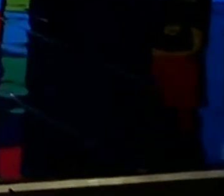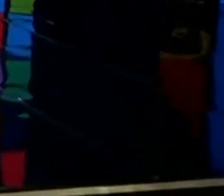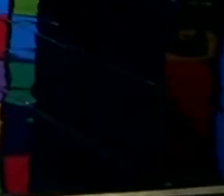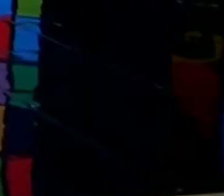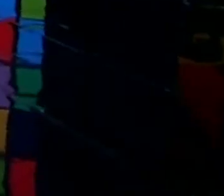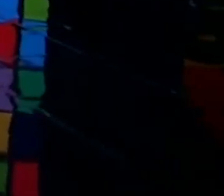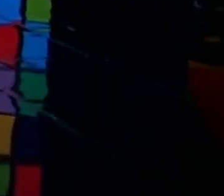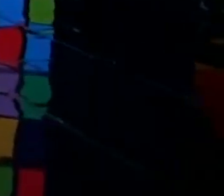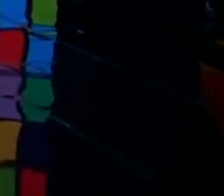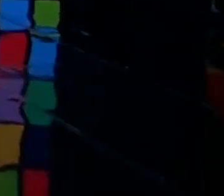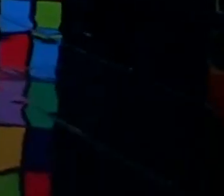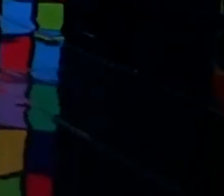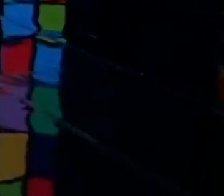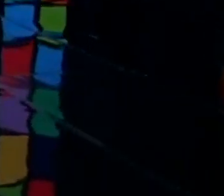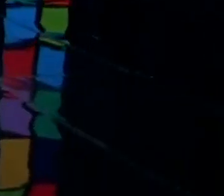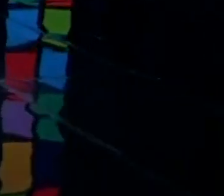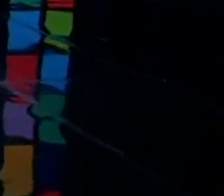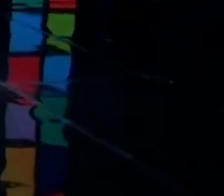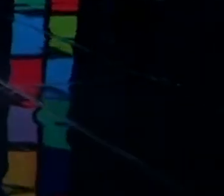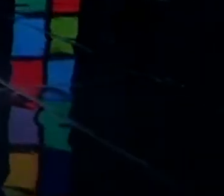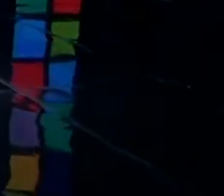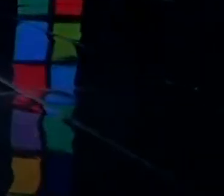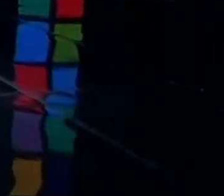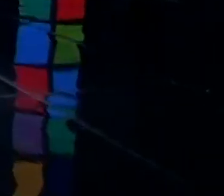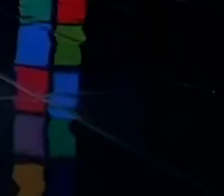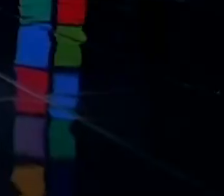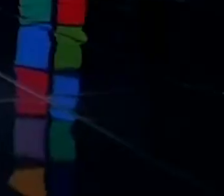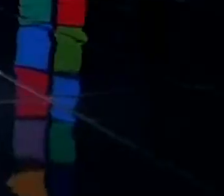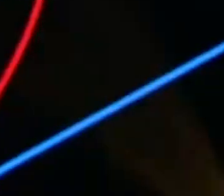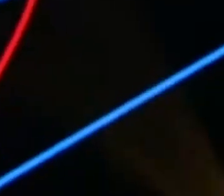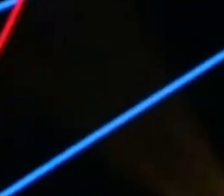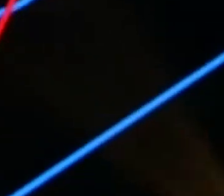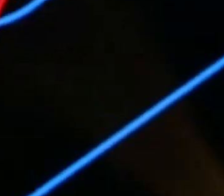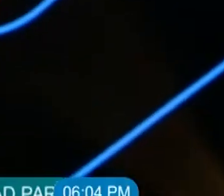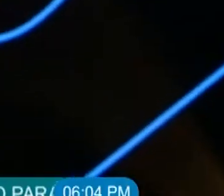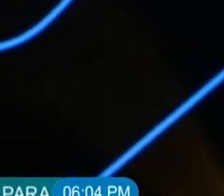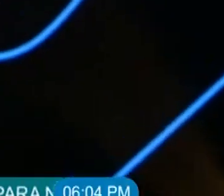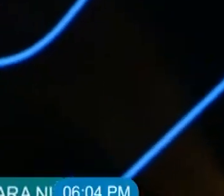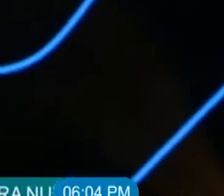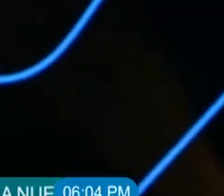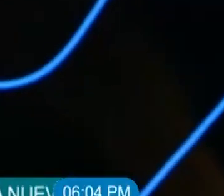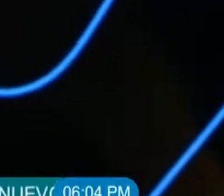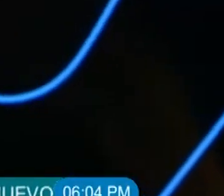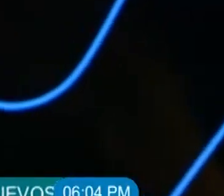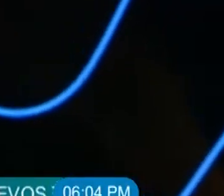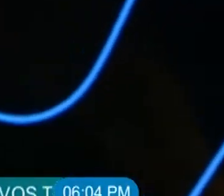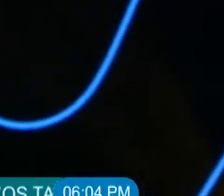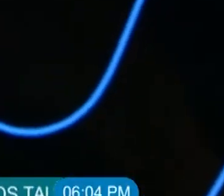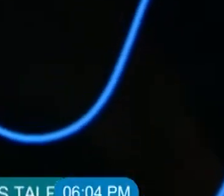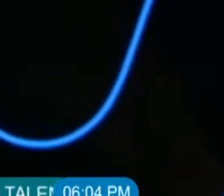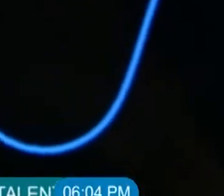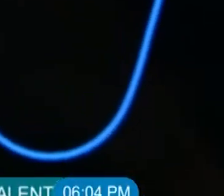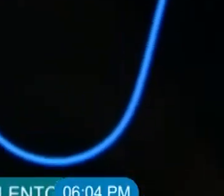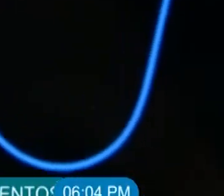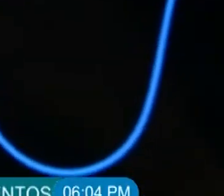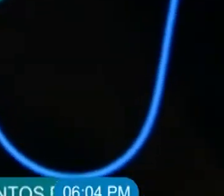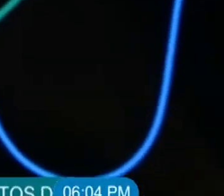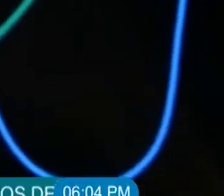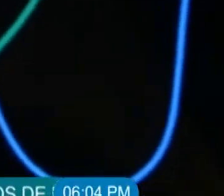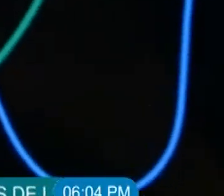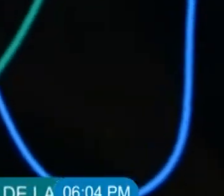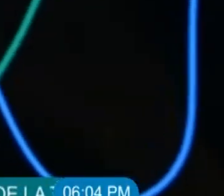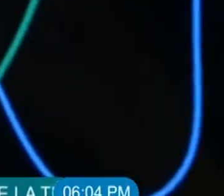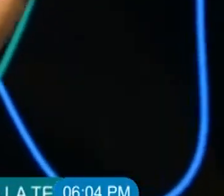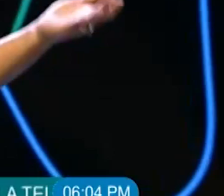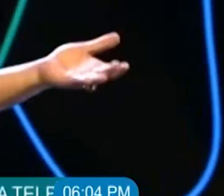qué contenta me siento Bienvenidos a todos los aquí presentes nuestra gente que nos está viendo a través de radio televisión